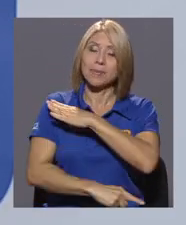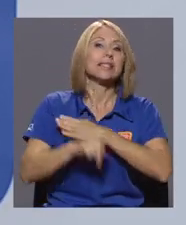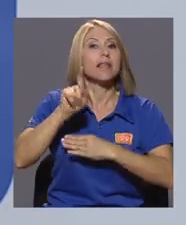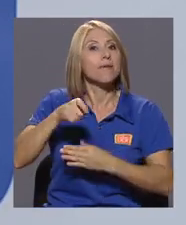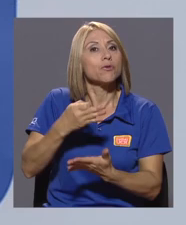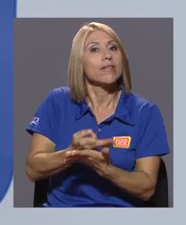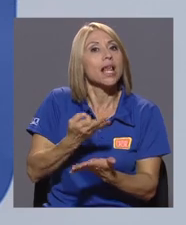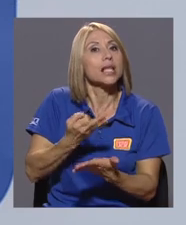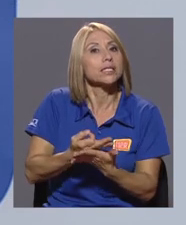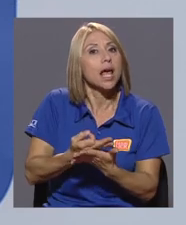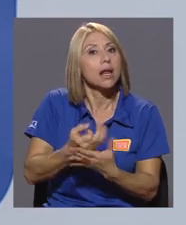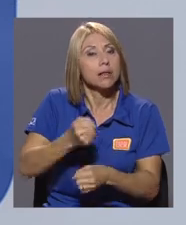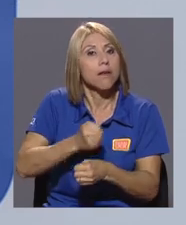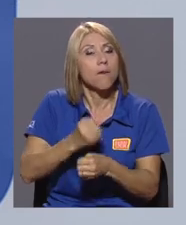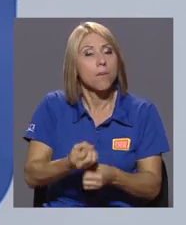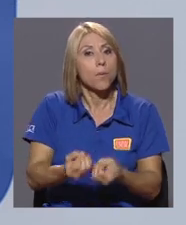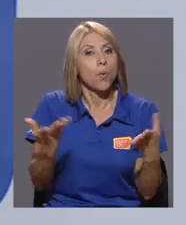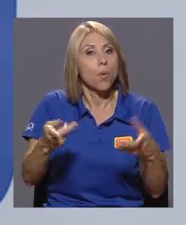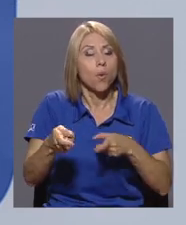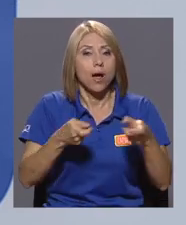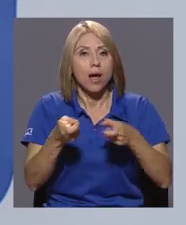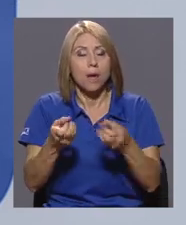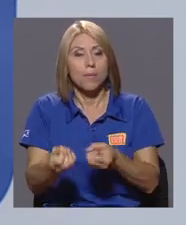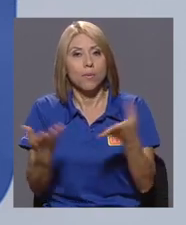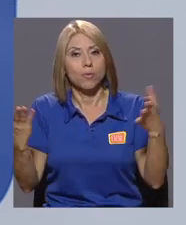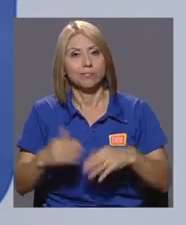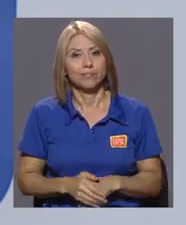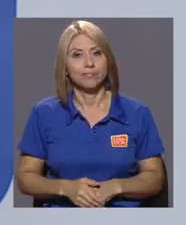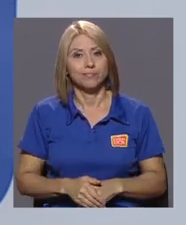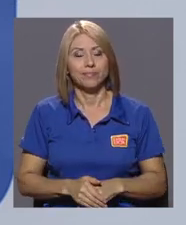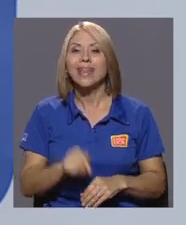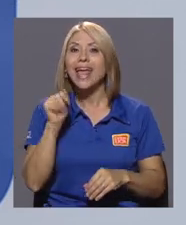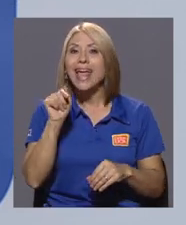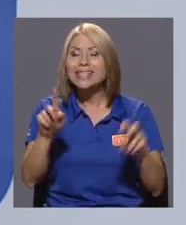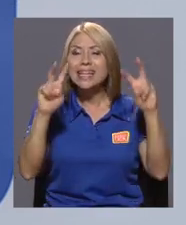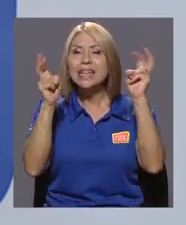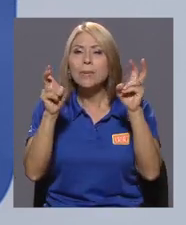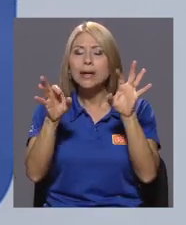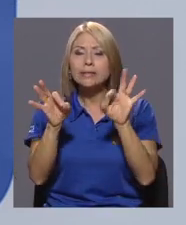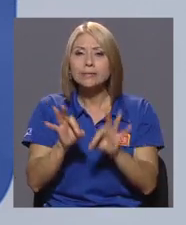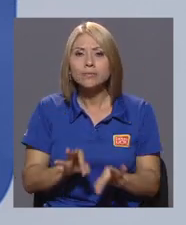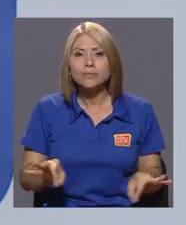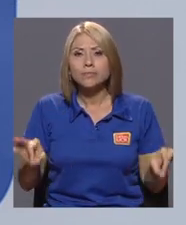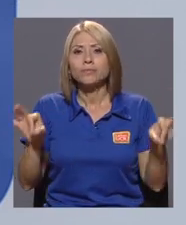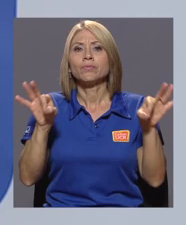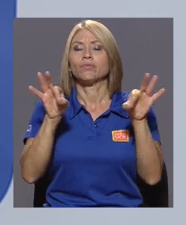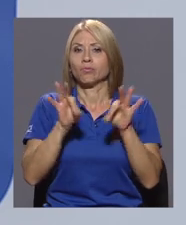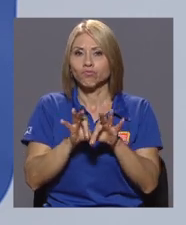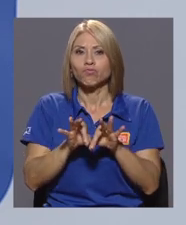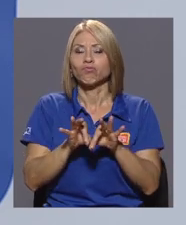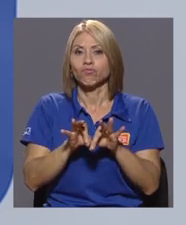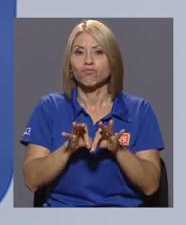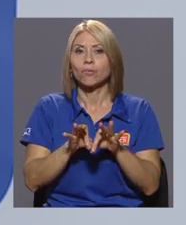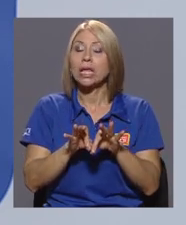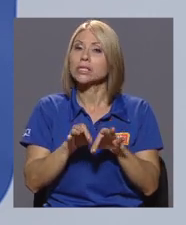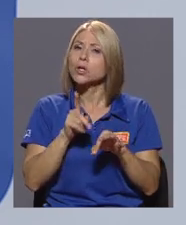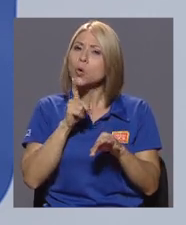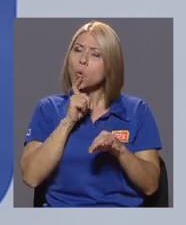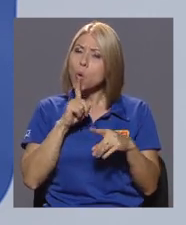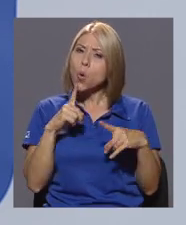acción pública tenemos que financiar en administración pública y ese es un tema que es de suma importancia es de alguna manera